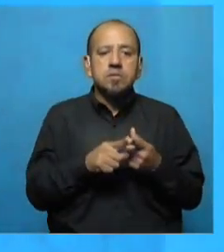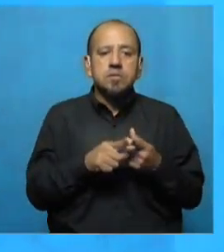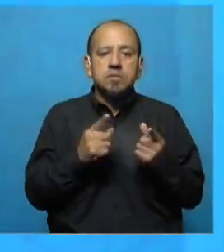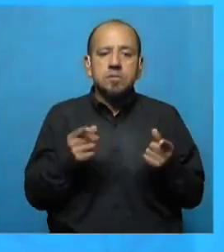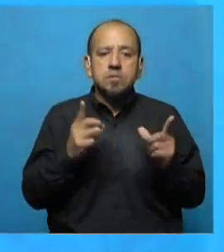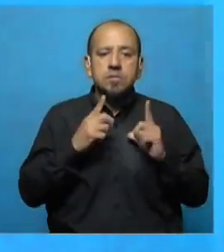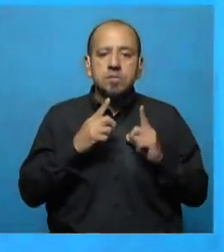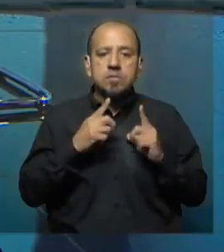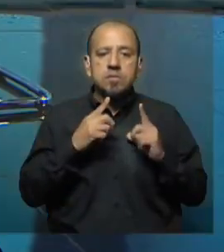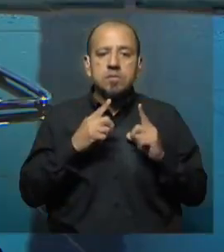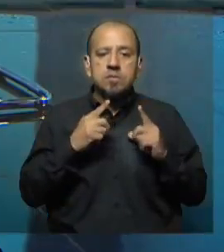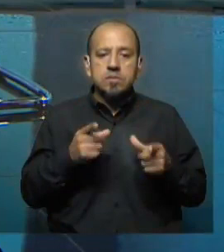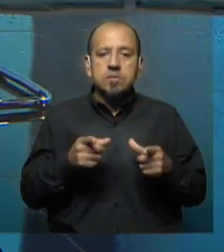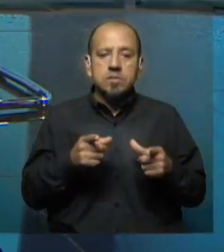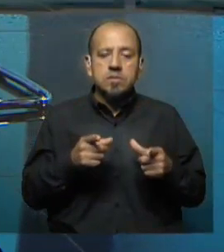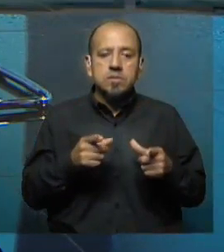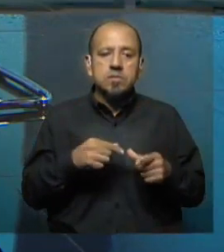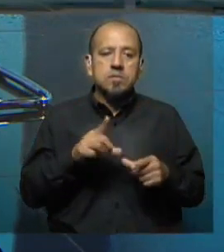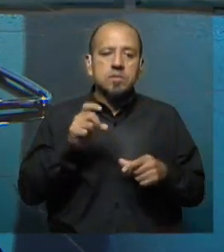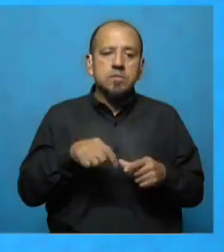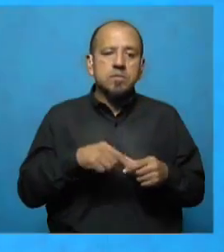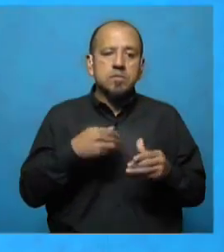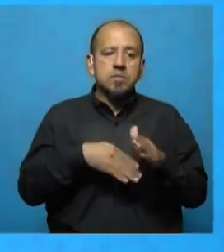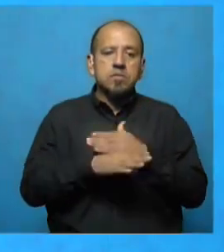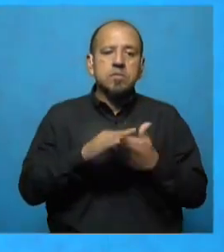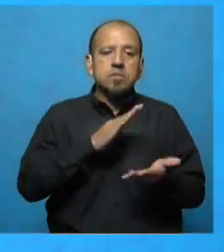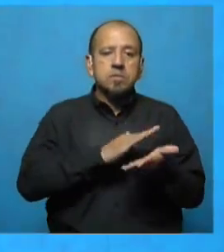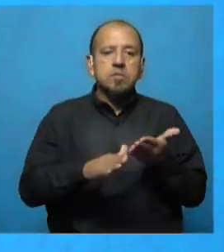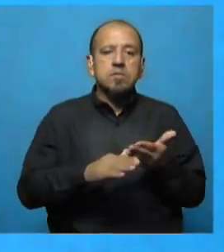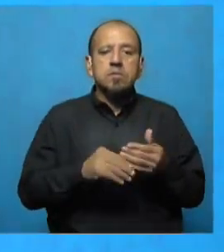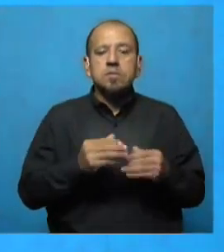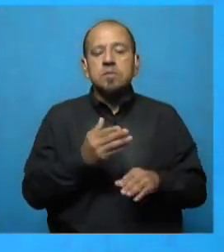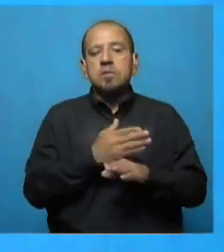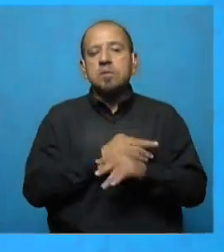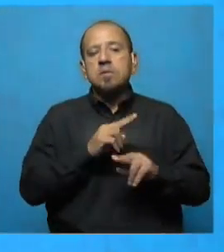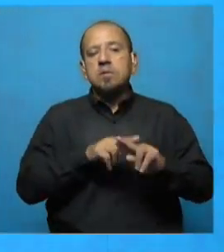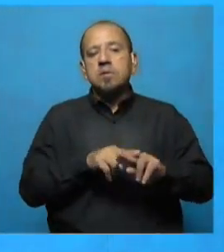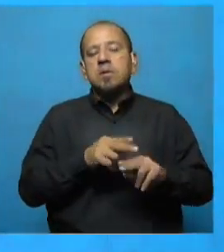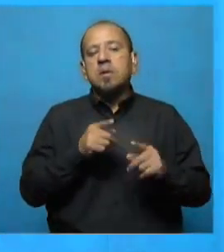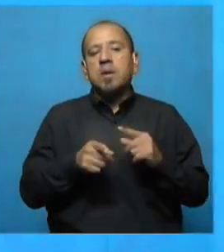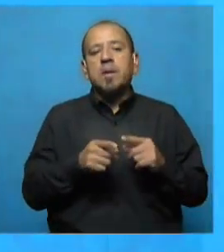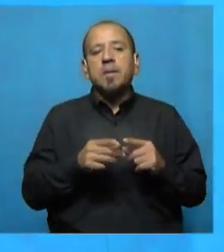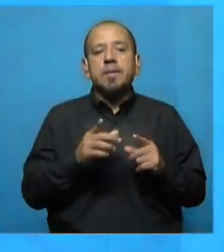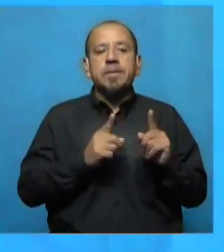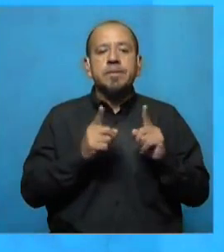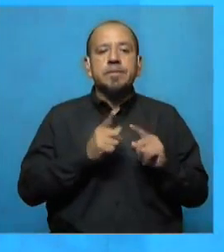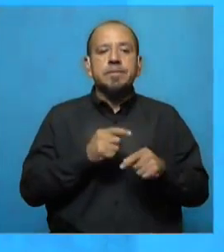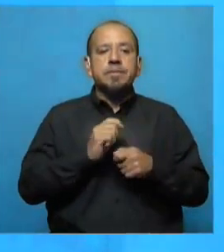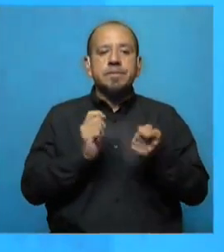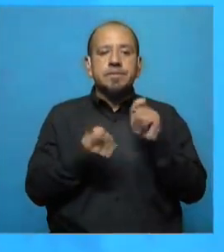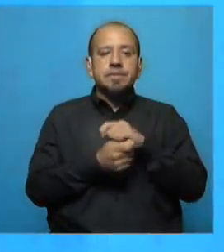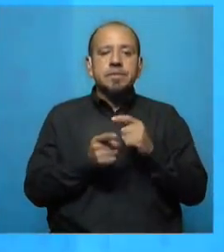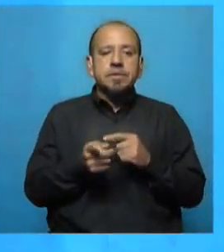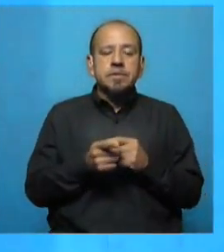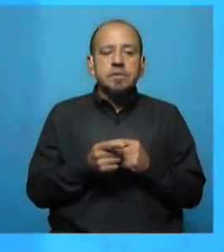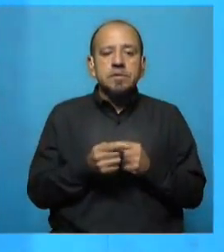los esperamos a todos este Obviamente con entrada gratuita previa reserva y va a haber algunos cambios de este